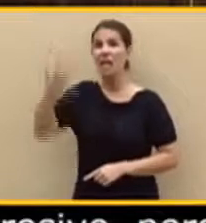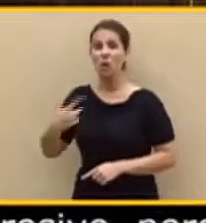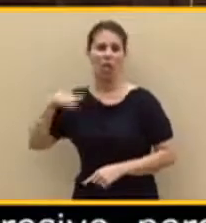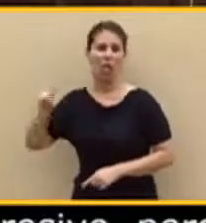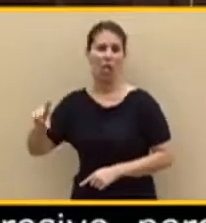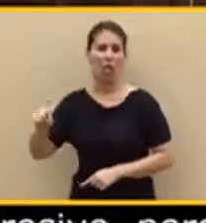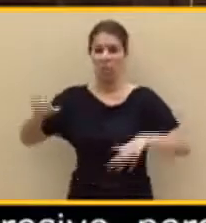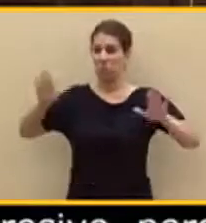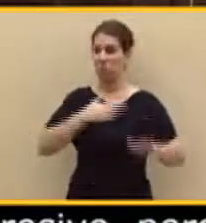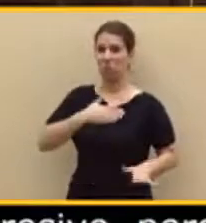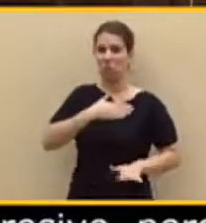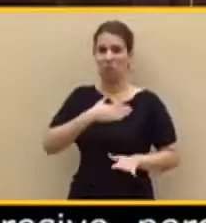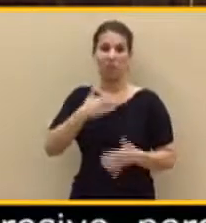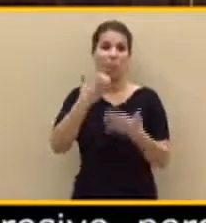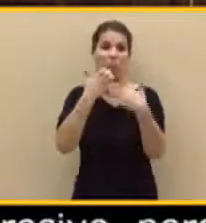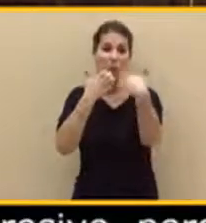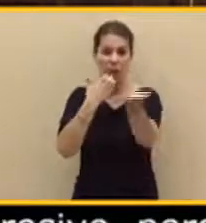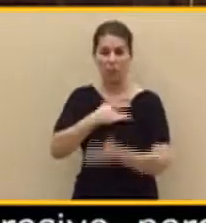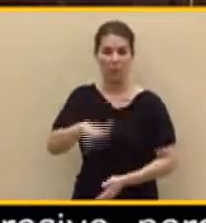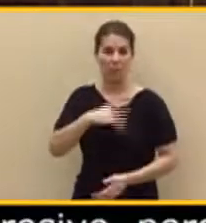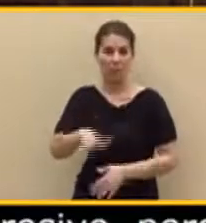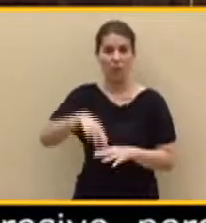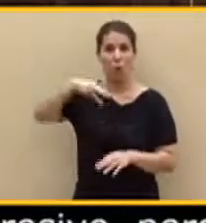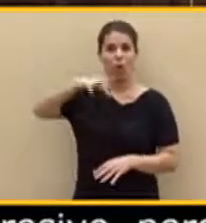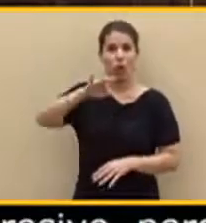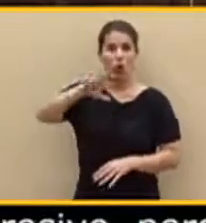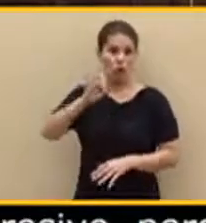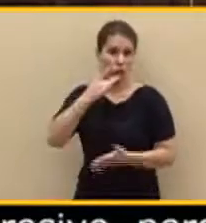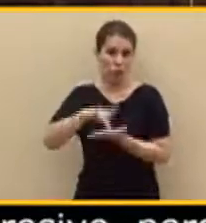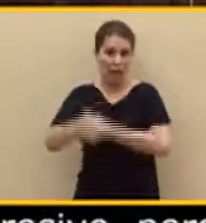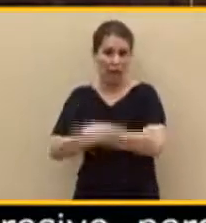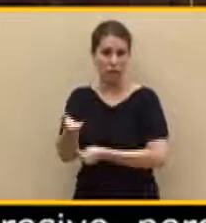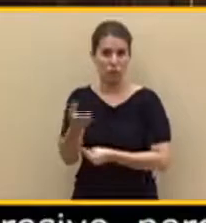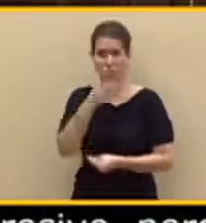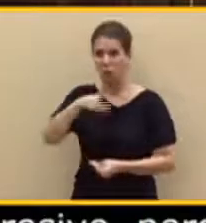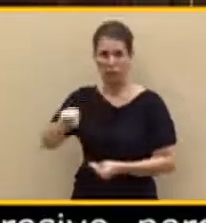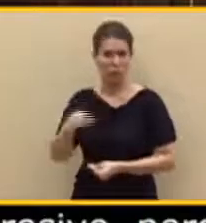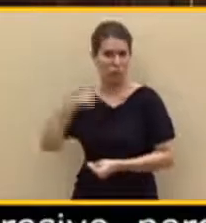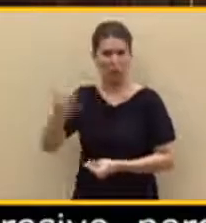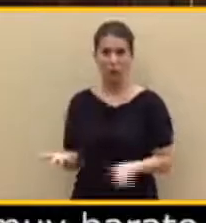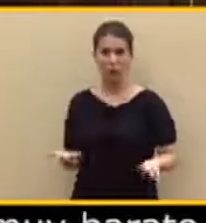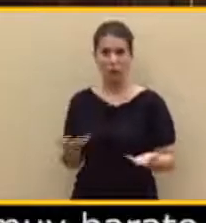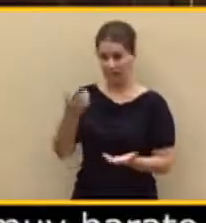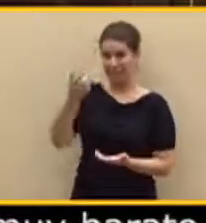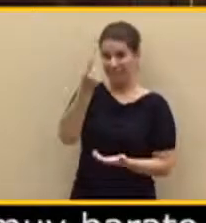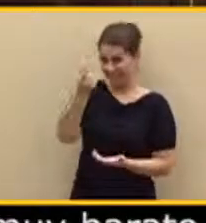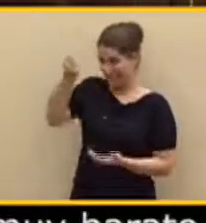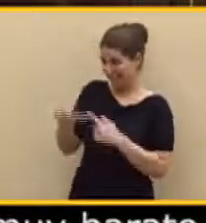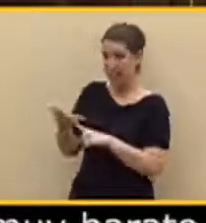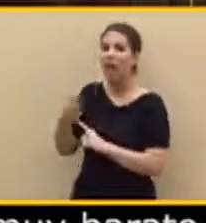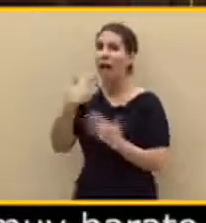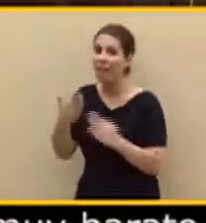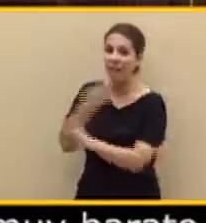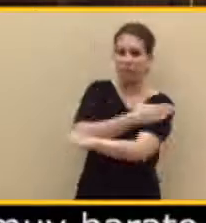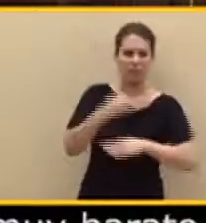los amnistiados por el señor Montoro. En España, ser rico sale muy barato, aunque esa riqueza se consiga almacenando dinero en una cuenta en Suiza